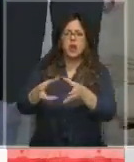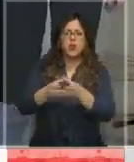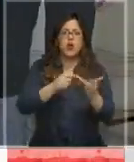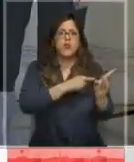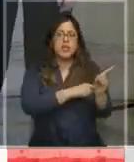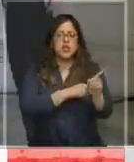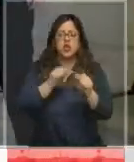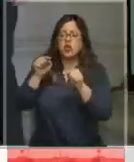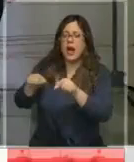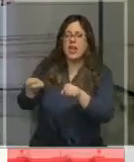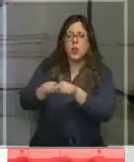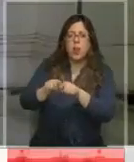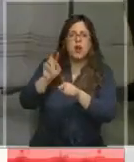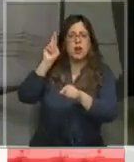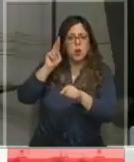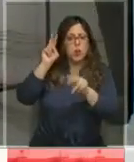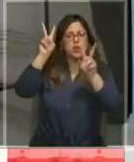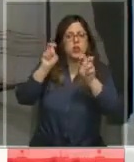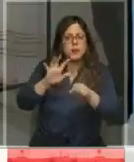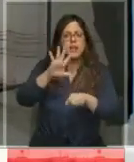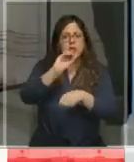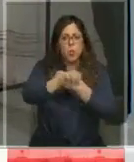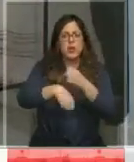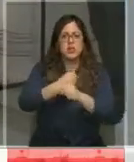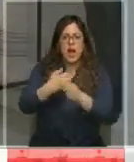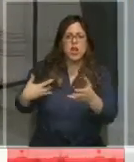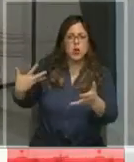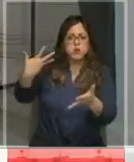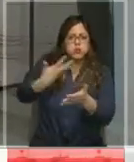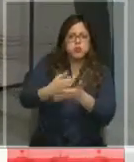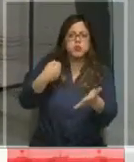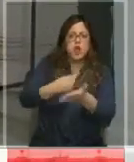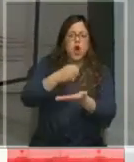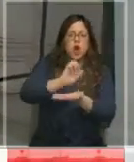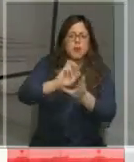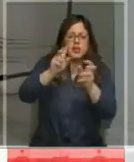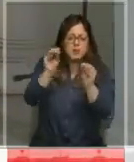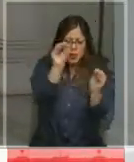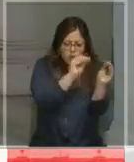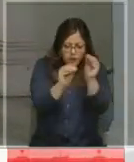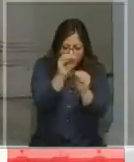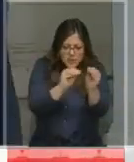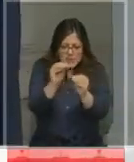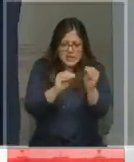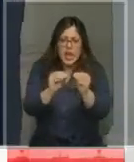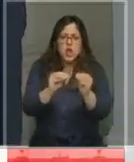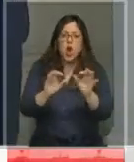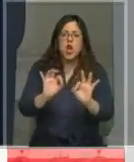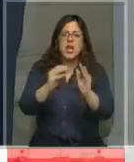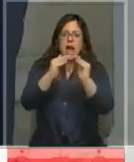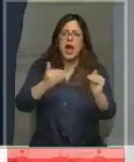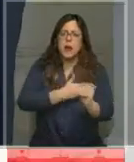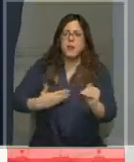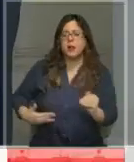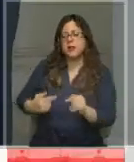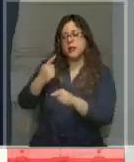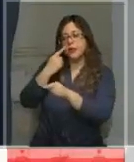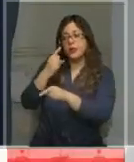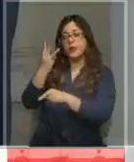de los 50 años del golpe, sin ninguna duda, en el diseño original que tenía el Palacio de la Moneda. O sea, tres ministros de Cultura, hoy